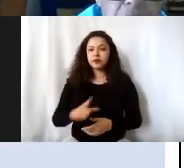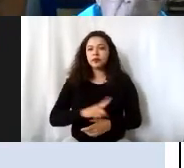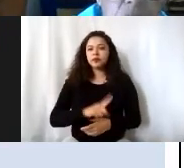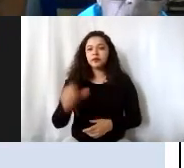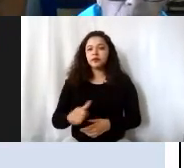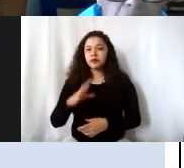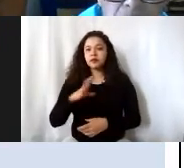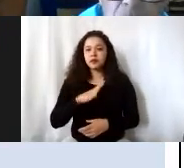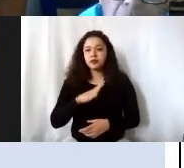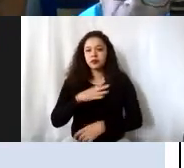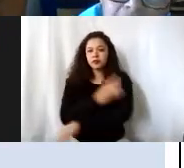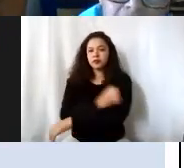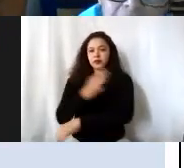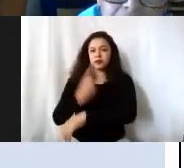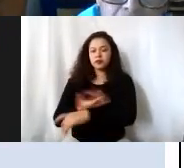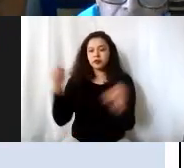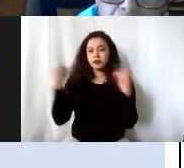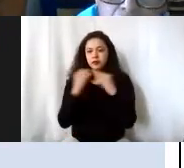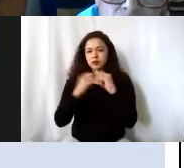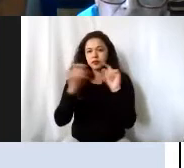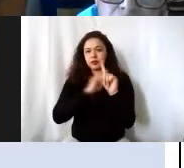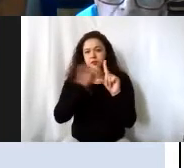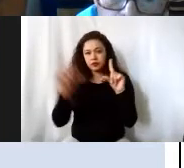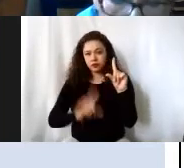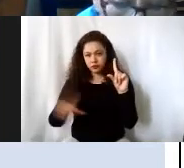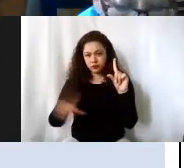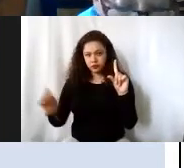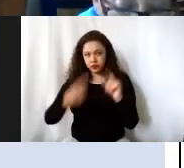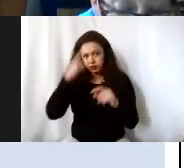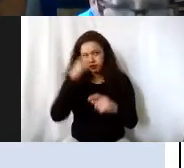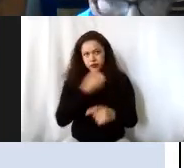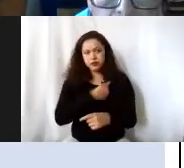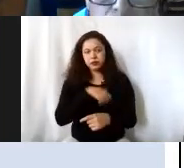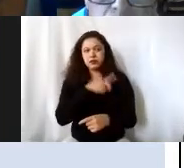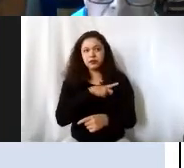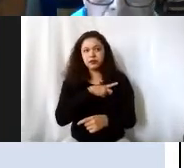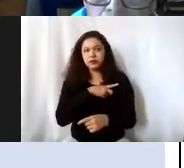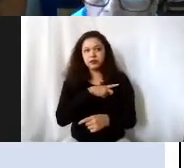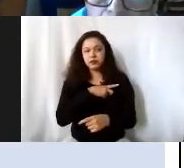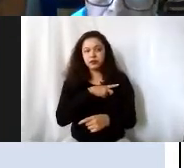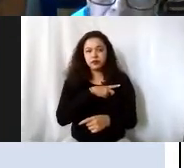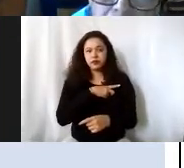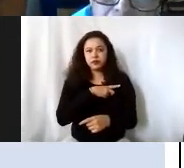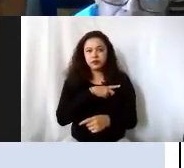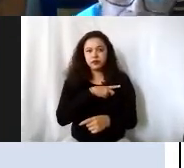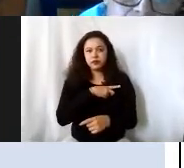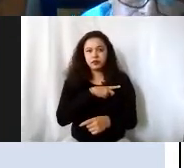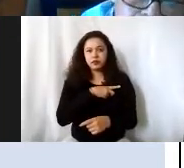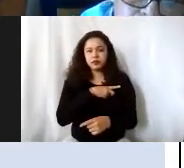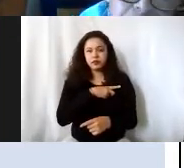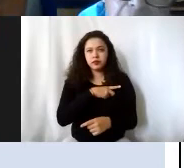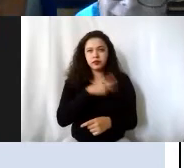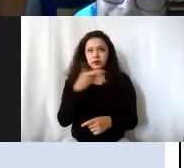coordinación de institutos nacionales de salud, y entonces esto nos habla de ingreso